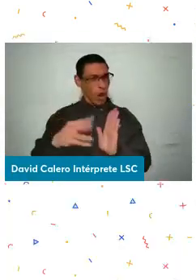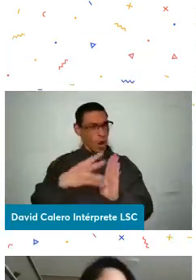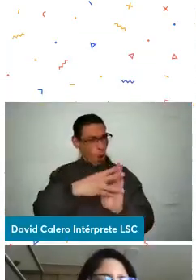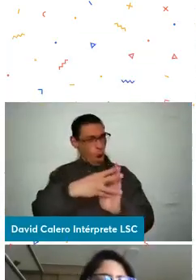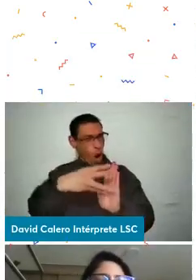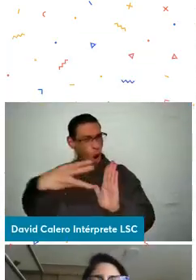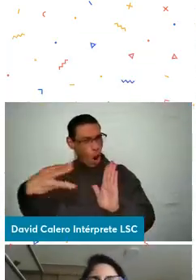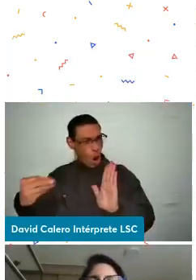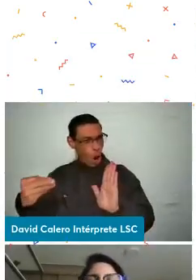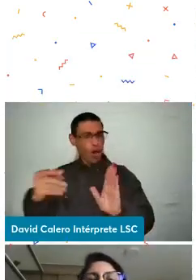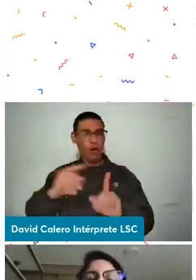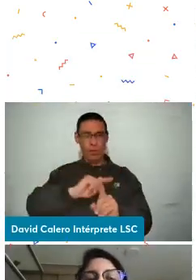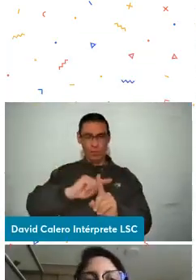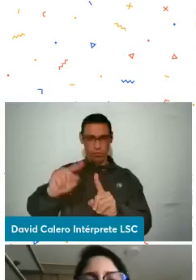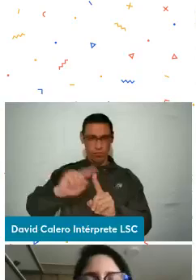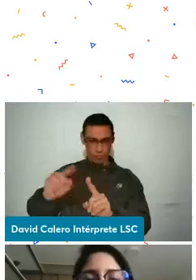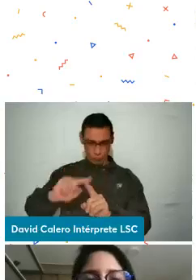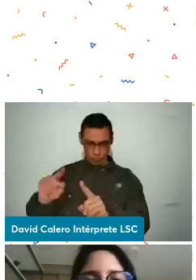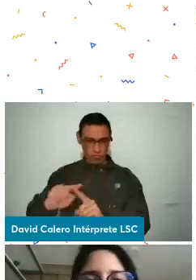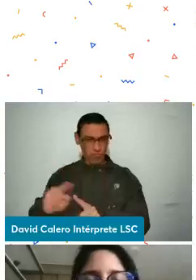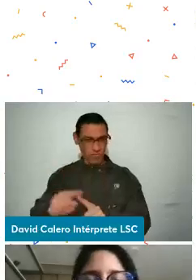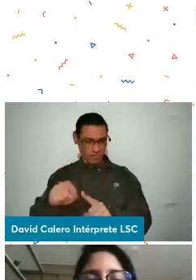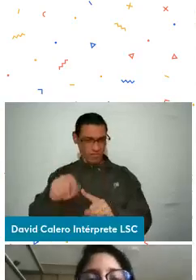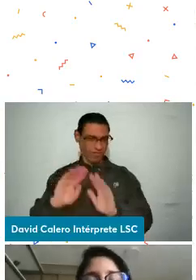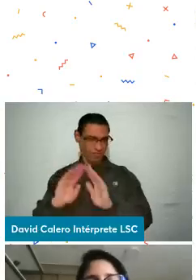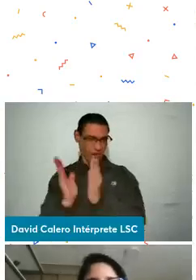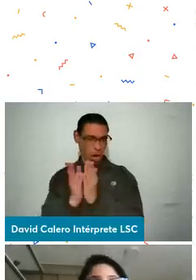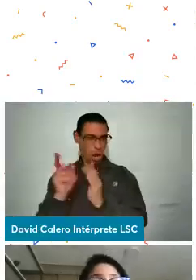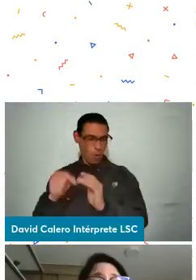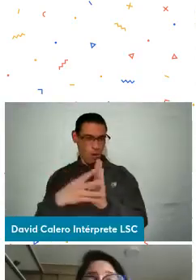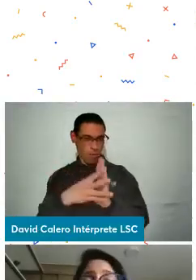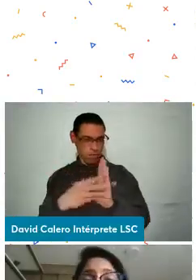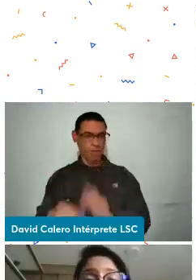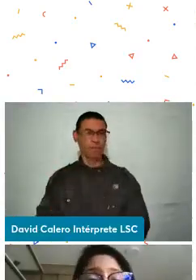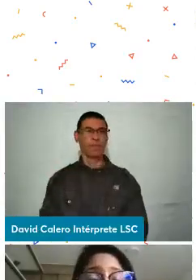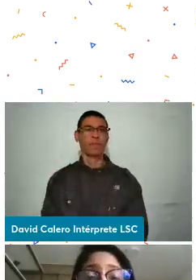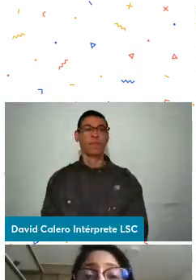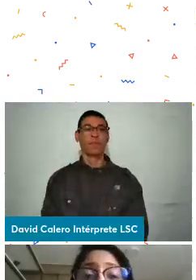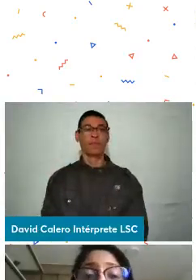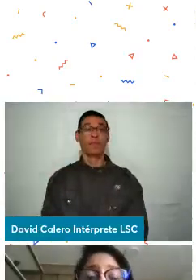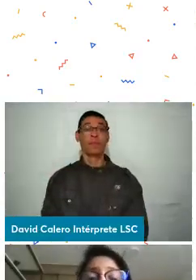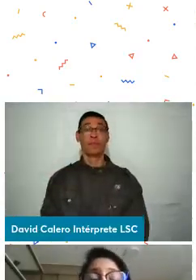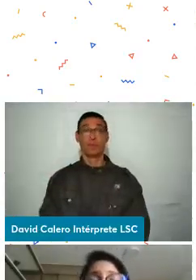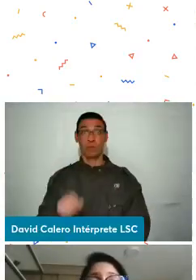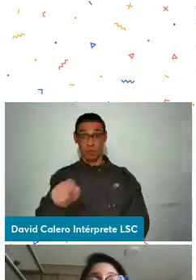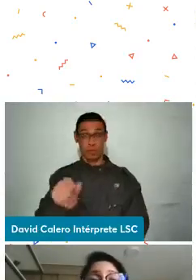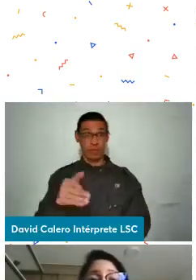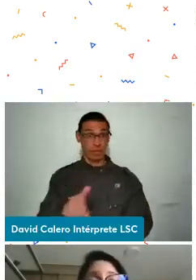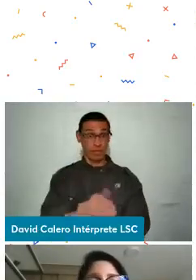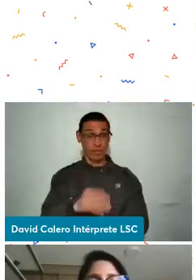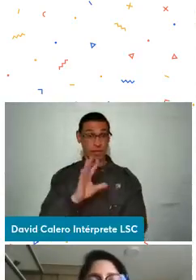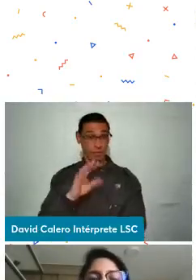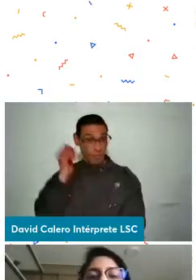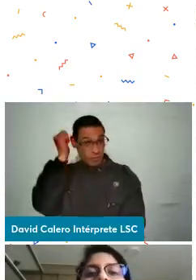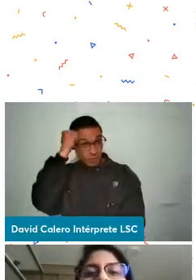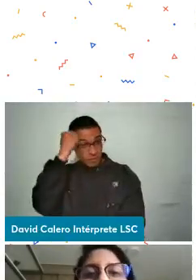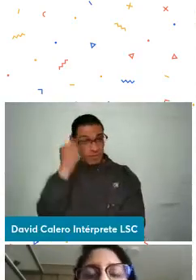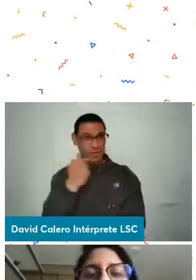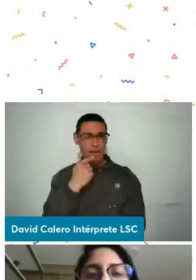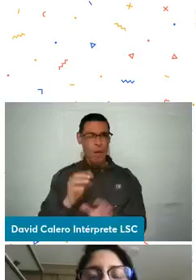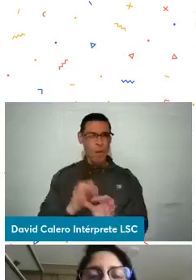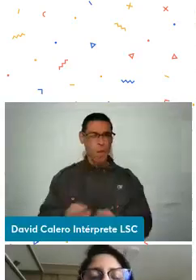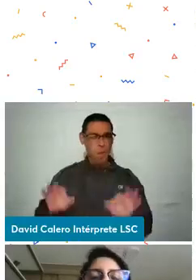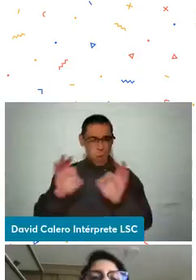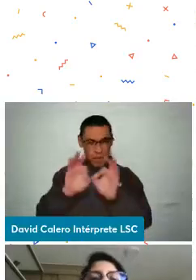institución educativa Luis Fernando Caicedo en Cali. Bueno, algo que usted decía muy importante es la capacitación. Aquí